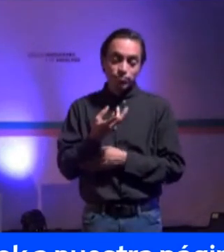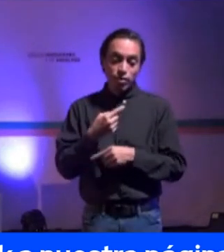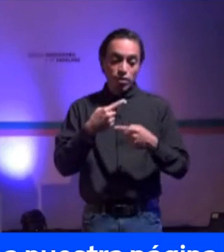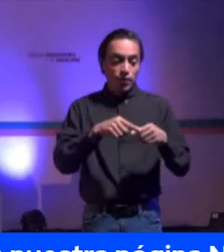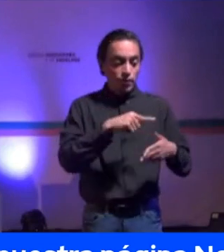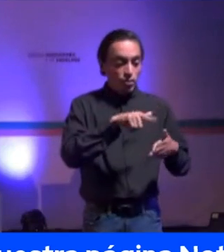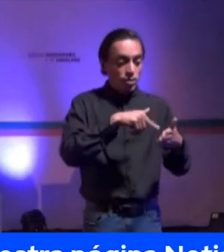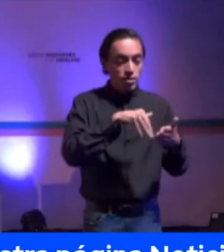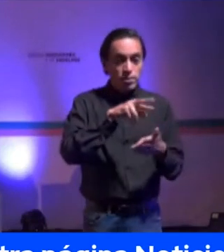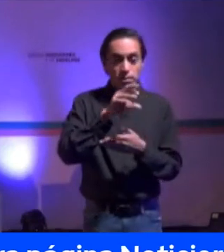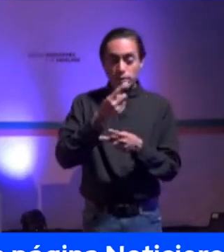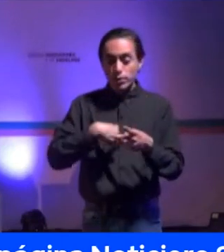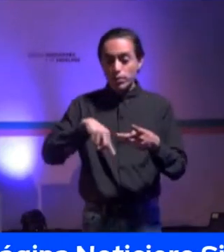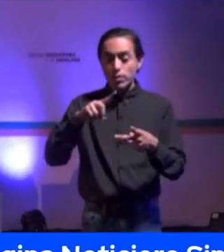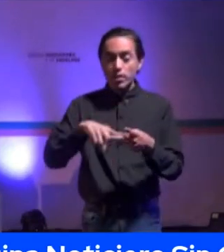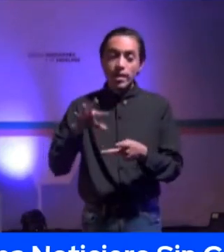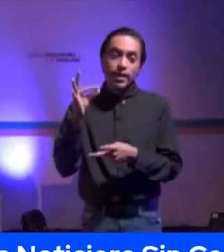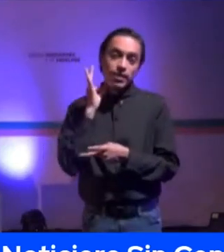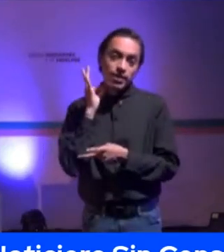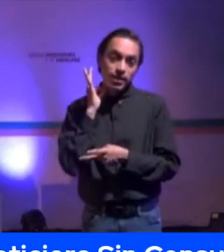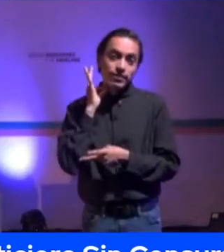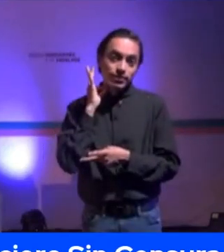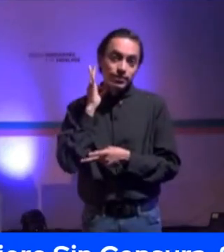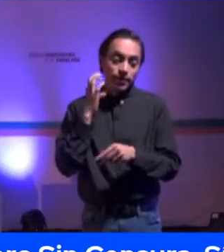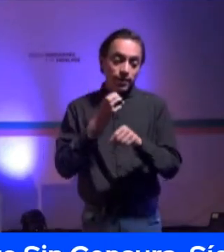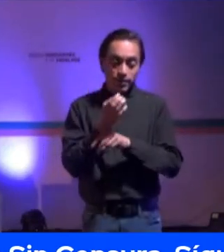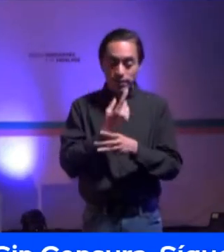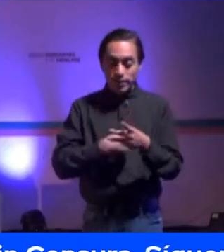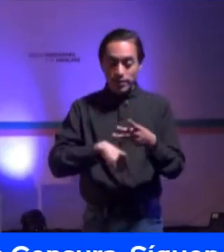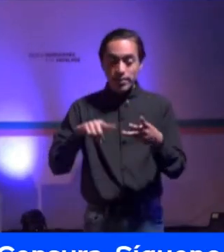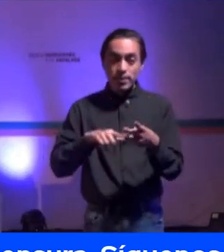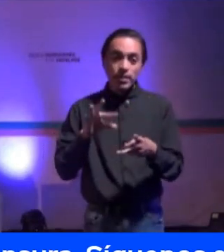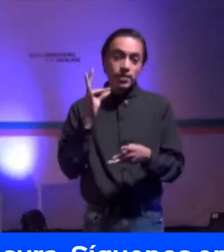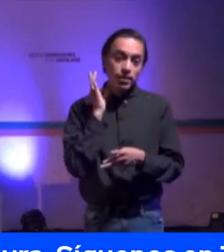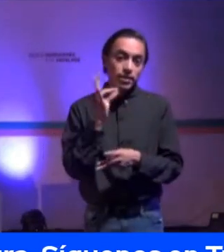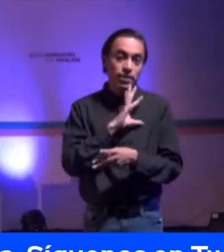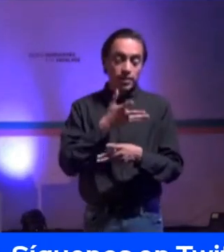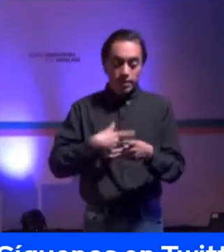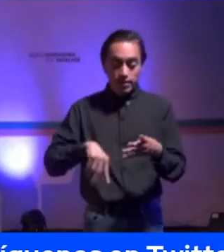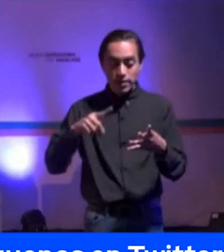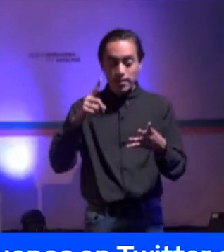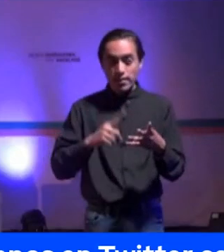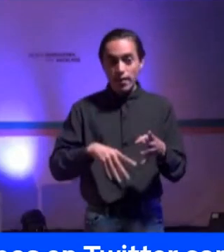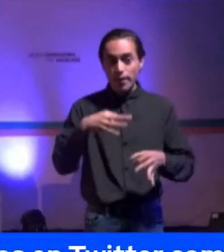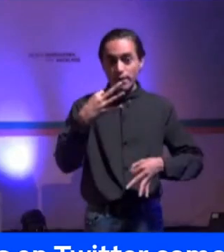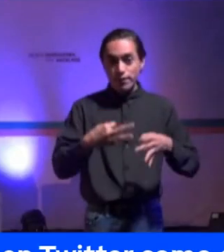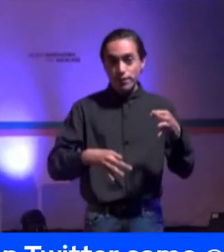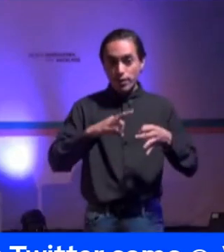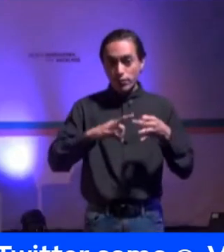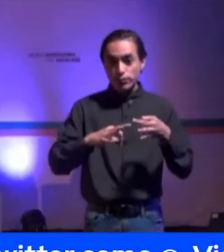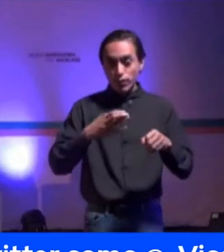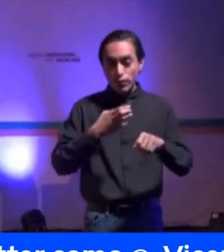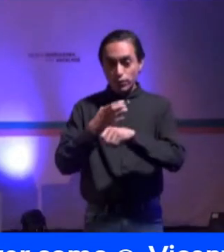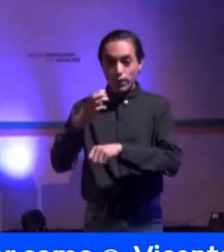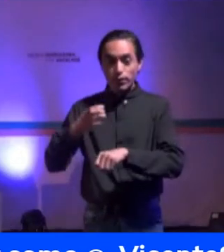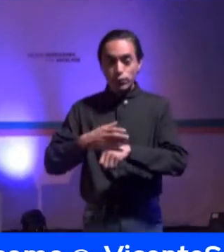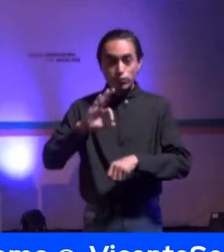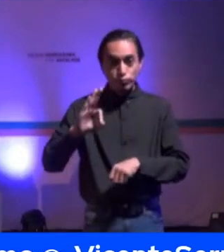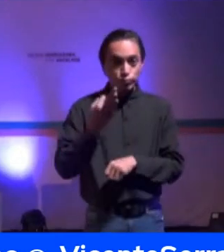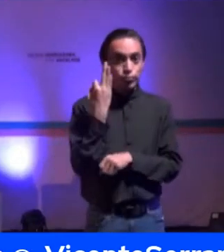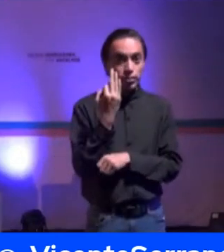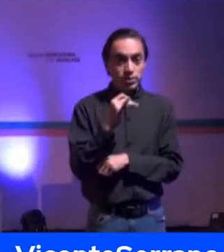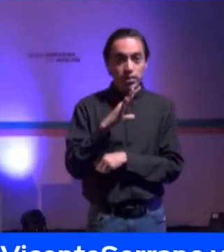públicos, y eso involucra a las fiscalías estatales, a la Fiscalía Federal, a los juzgados estatales, a los juzgados